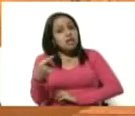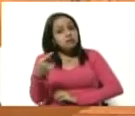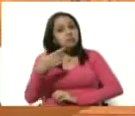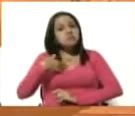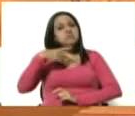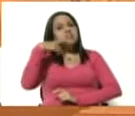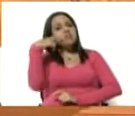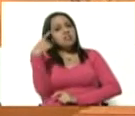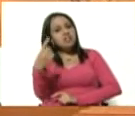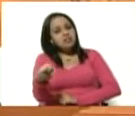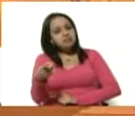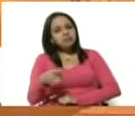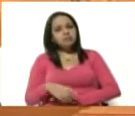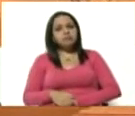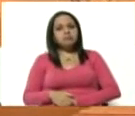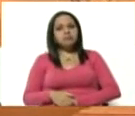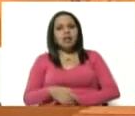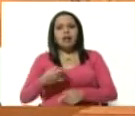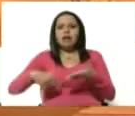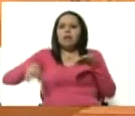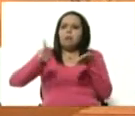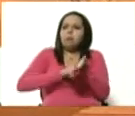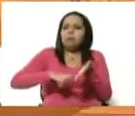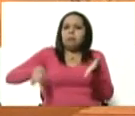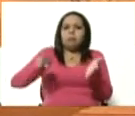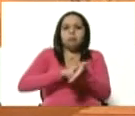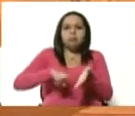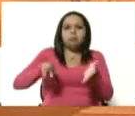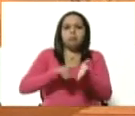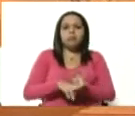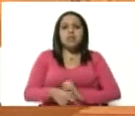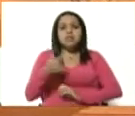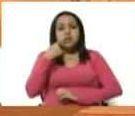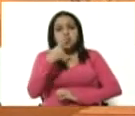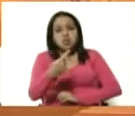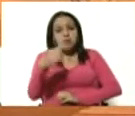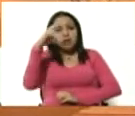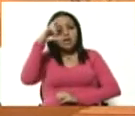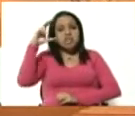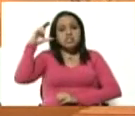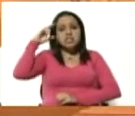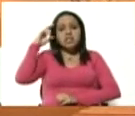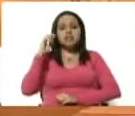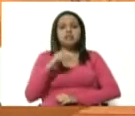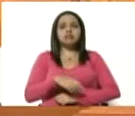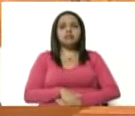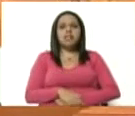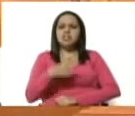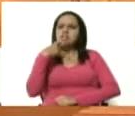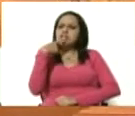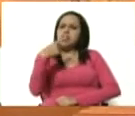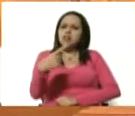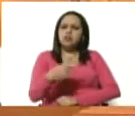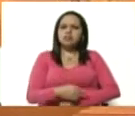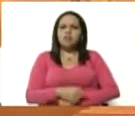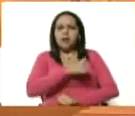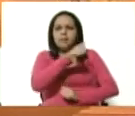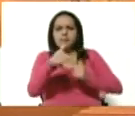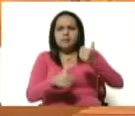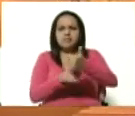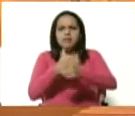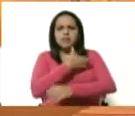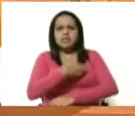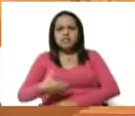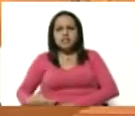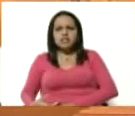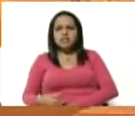Y se los dije, una y varias veces. Y se los dijo nuestro canciller Jorge Arreaza, Y se los dijo nuestra vicepresidenta, y